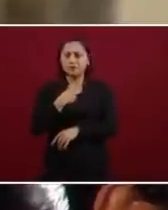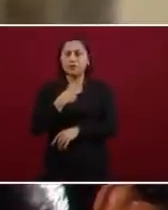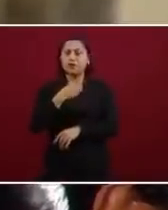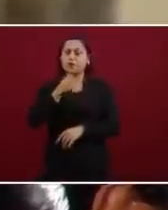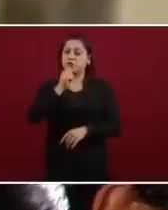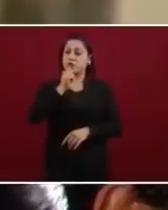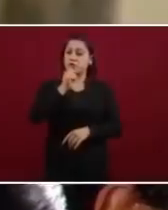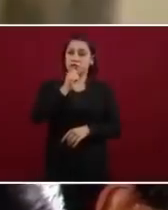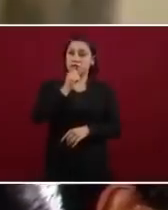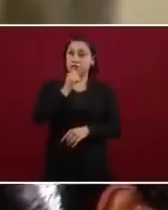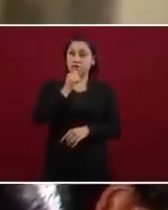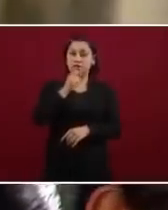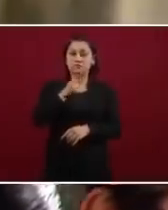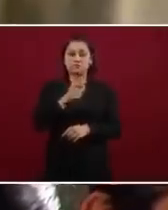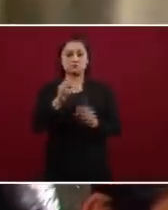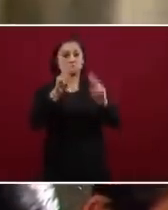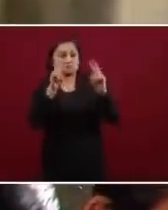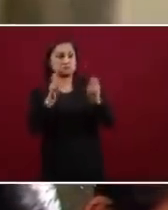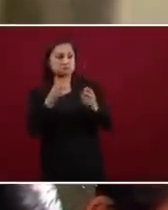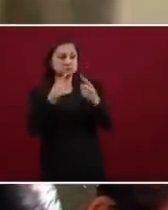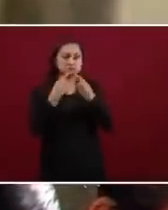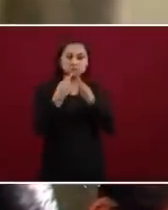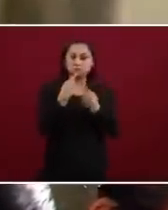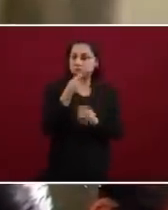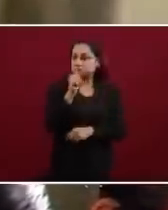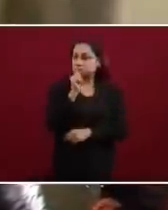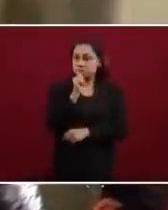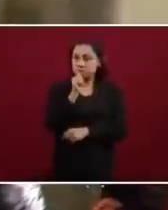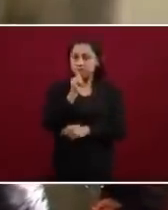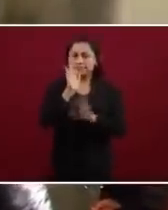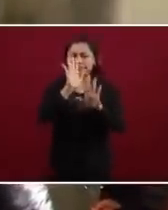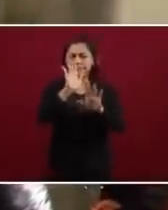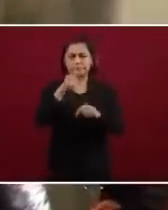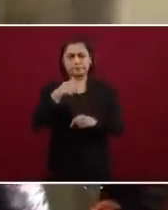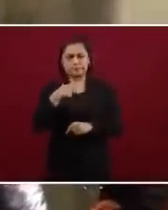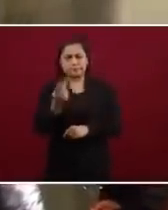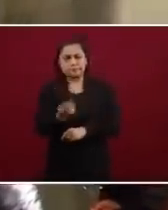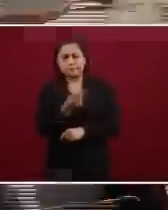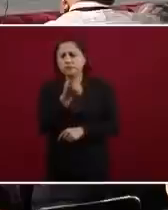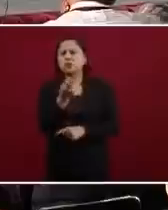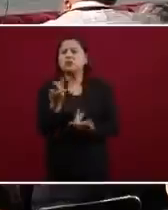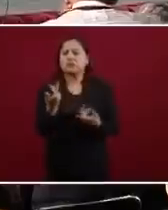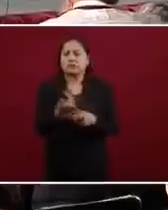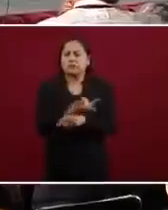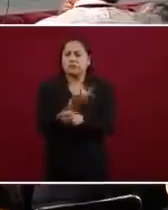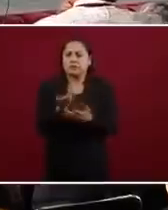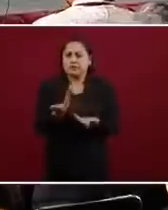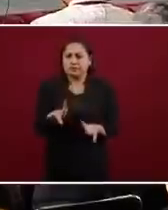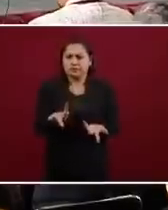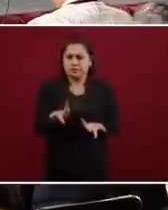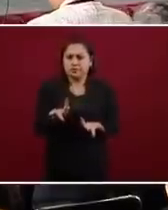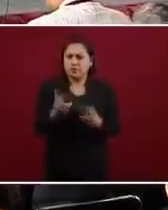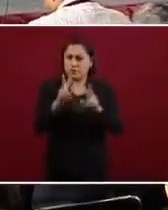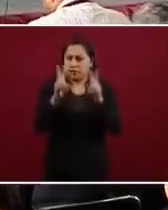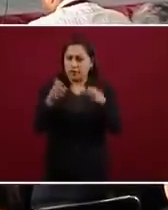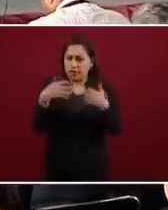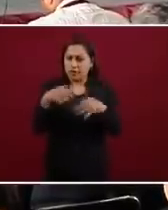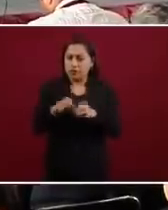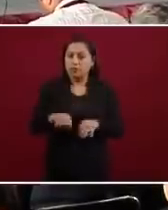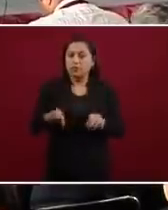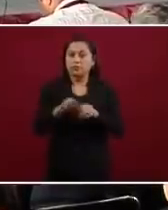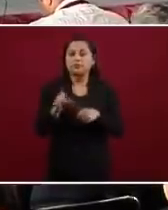cabo en la negociación. Quisiera preguntarle cómo quedó, dado la importancia de este tema, ¿no? Y por otra parte,